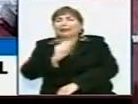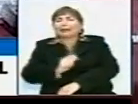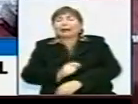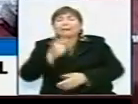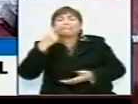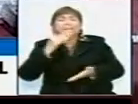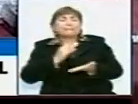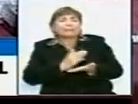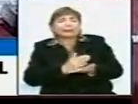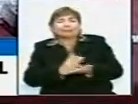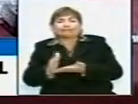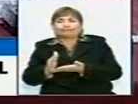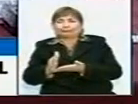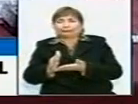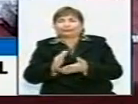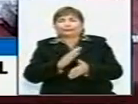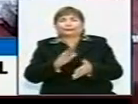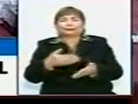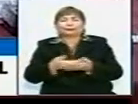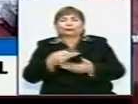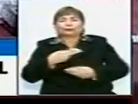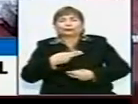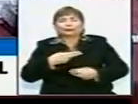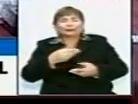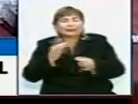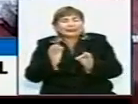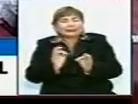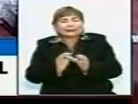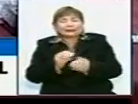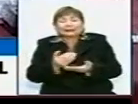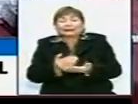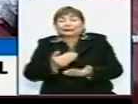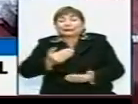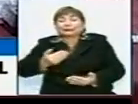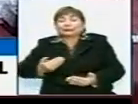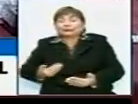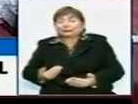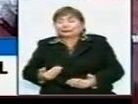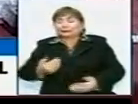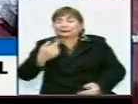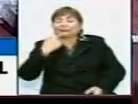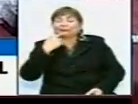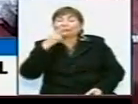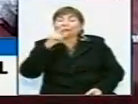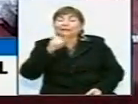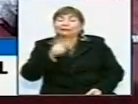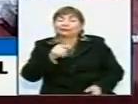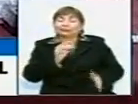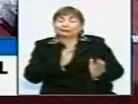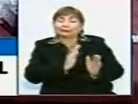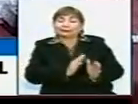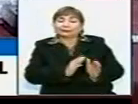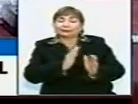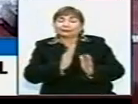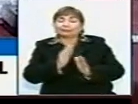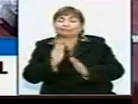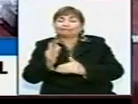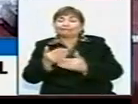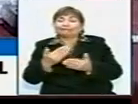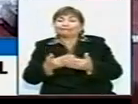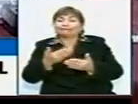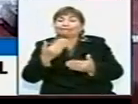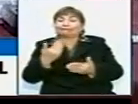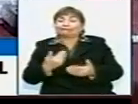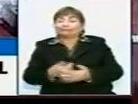desplazar todos los bienes de humanitaria en previsión nuestros almacenes están para atender antes por ejemplo